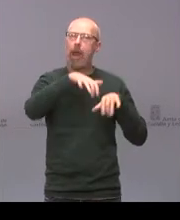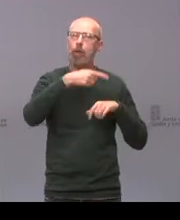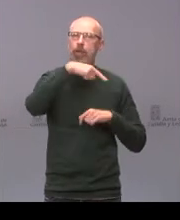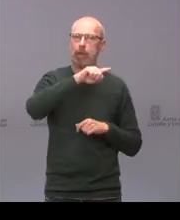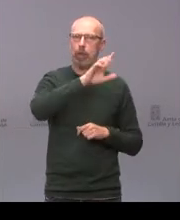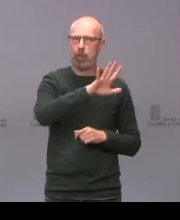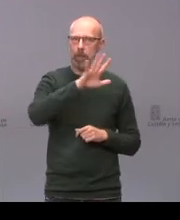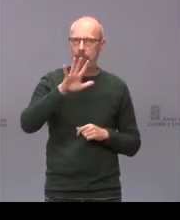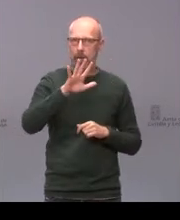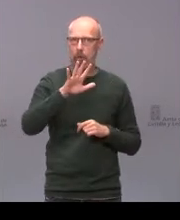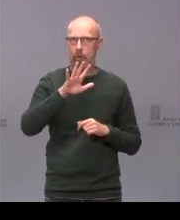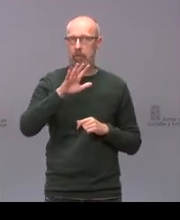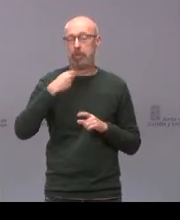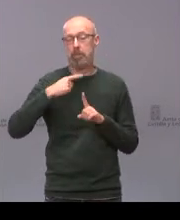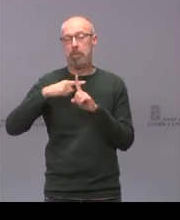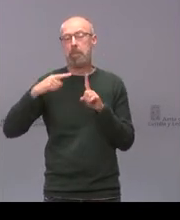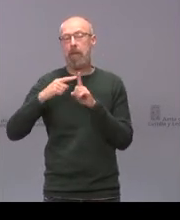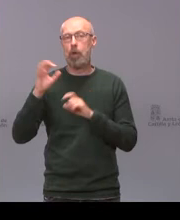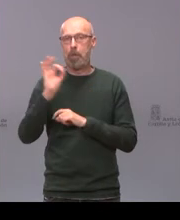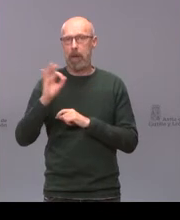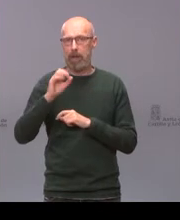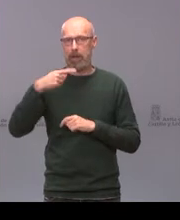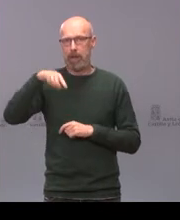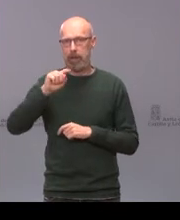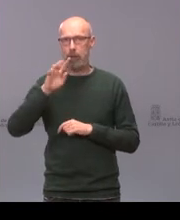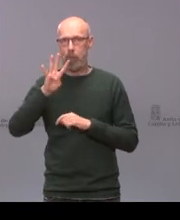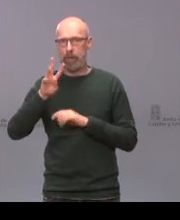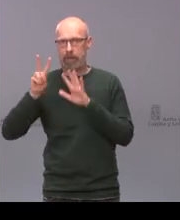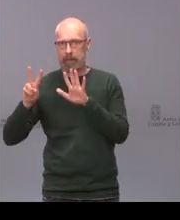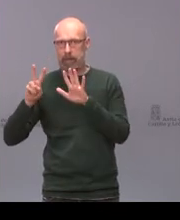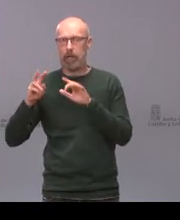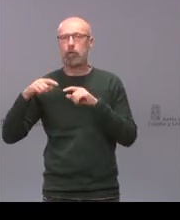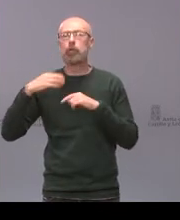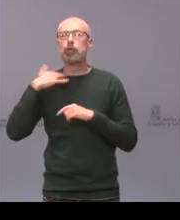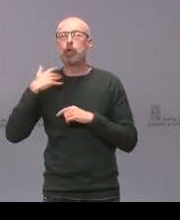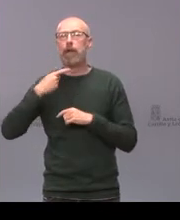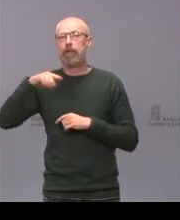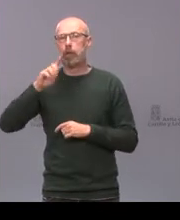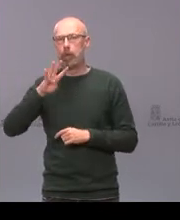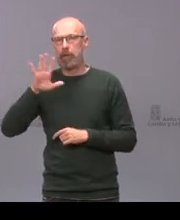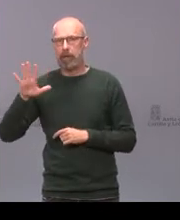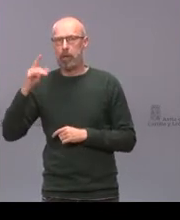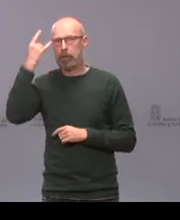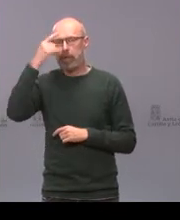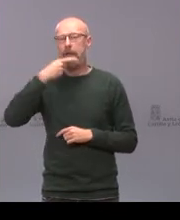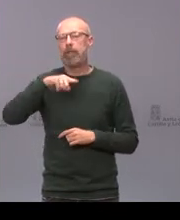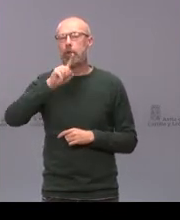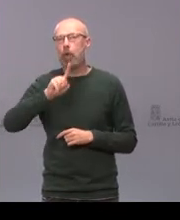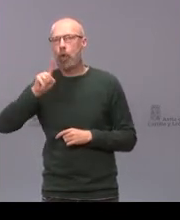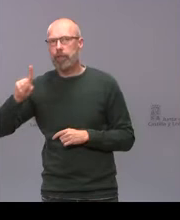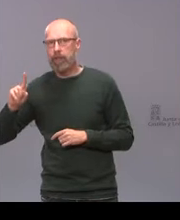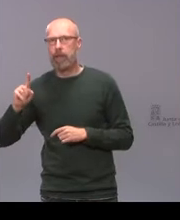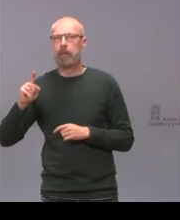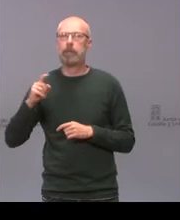155, riesgo medio Palencia, 147, Soria 145, Salamanca 111, Valladolid 108,